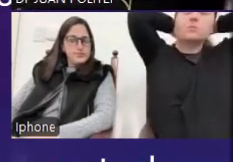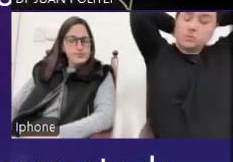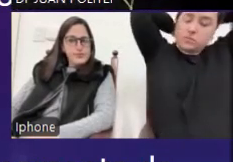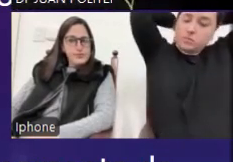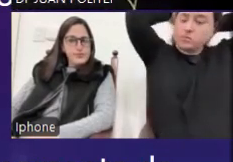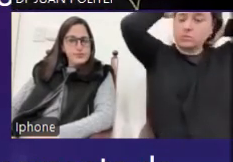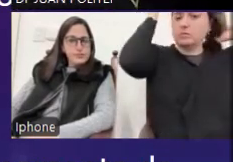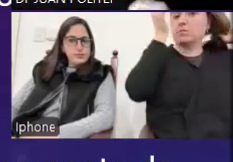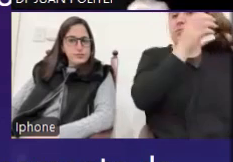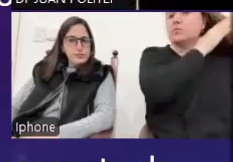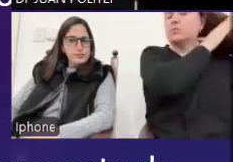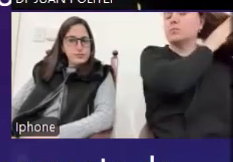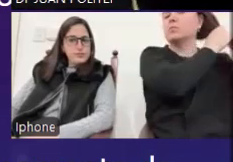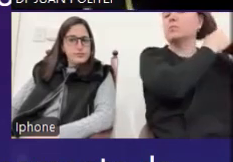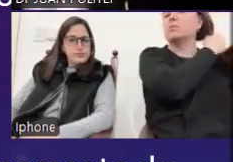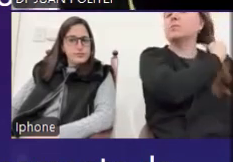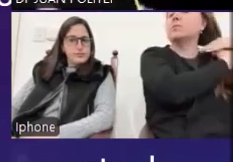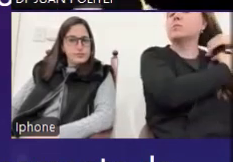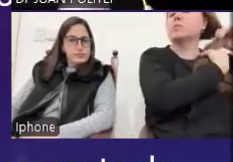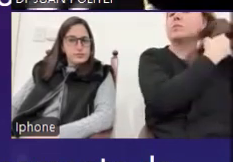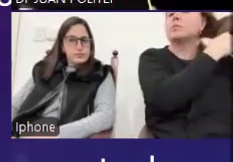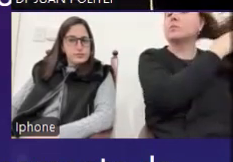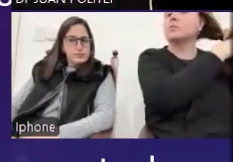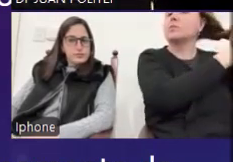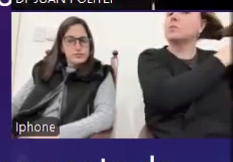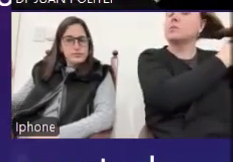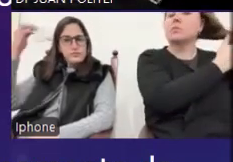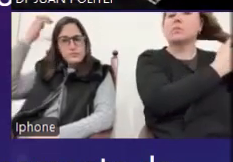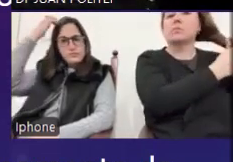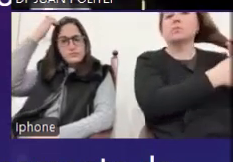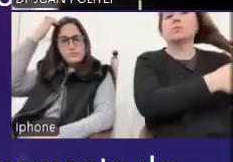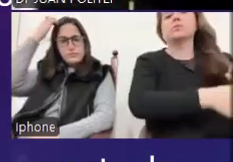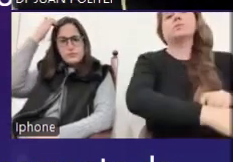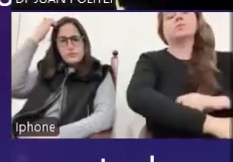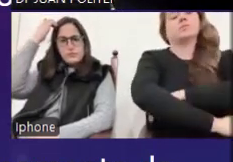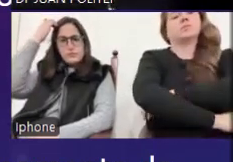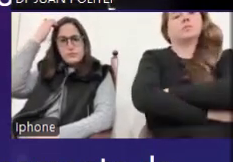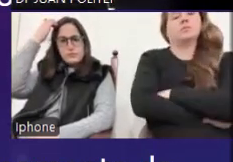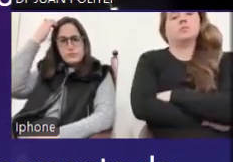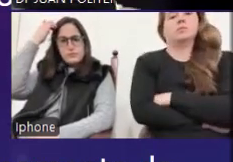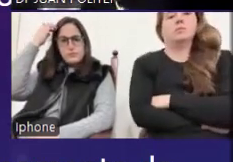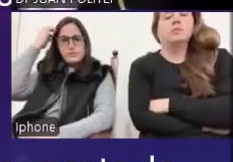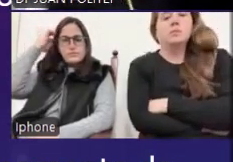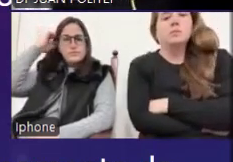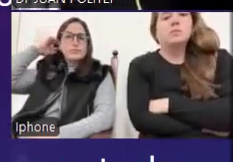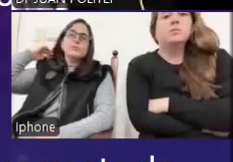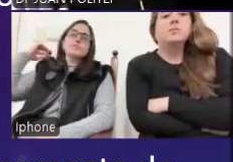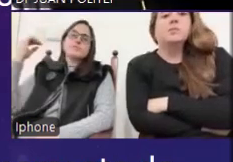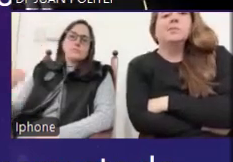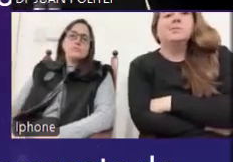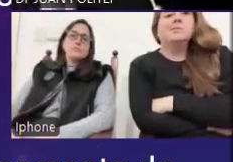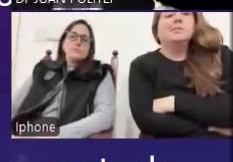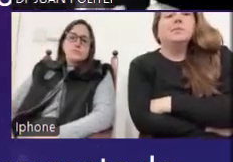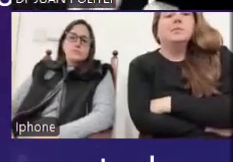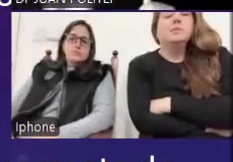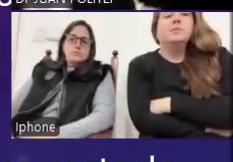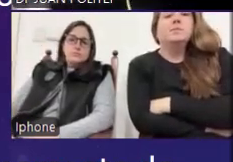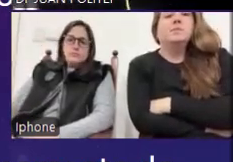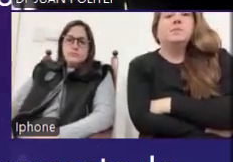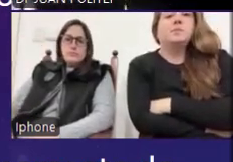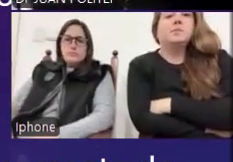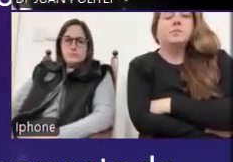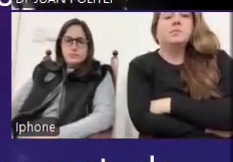protocolos, siempre se empieza con adultos, a no ser que sean drogas para nenitos por enfermedades de chiquitos, obviamente.